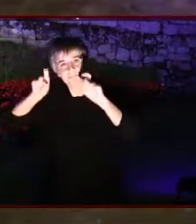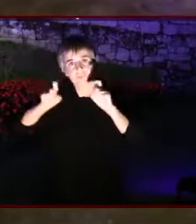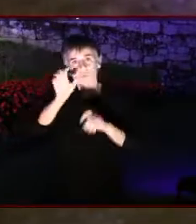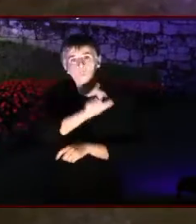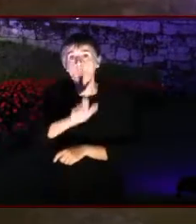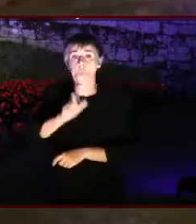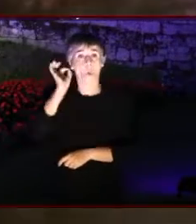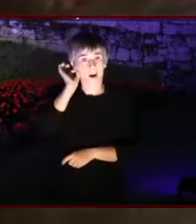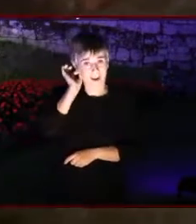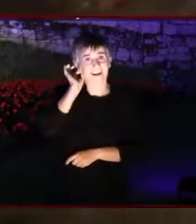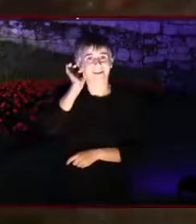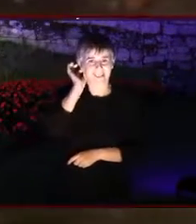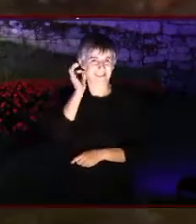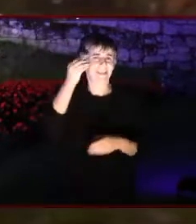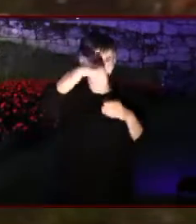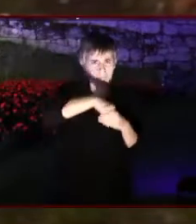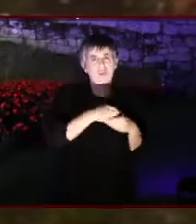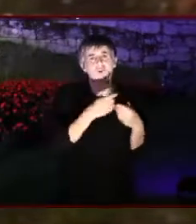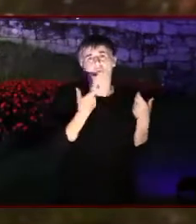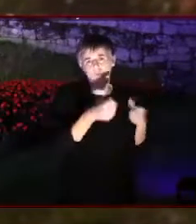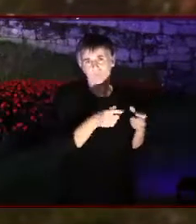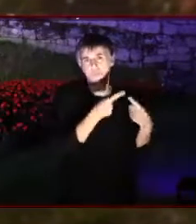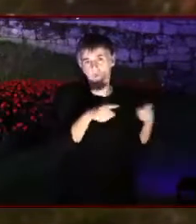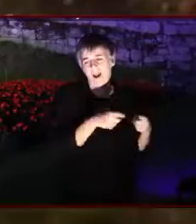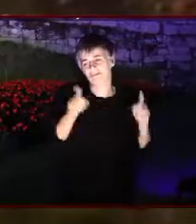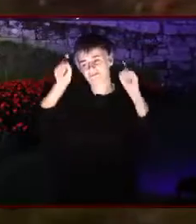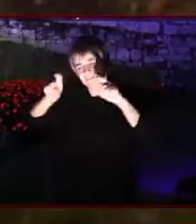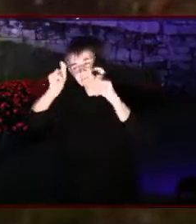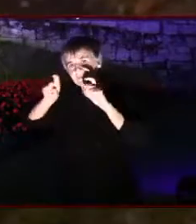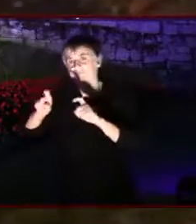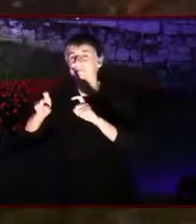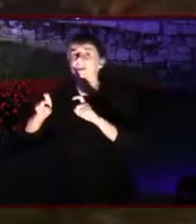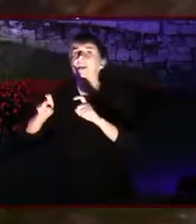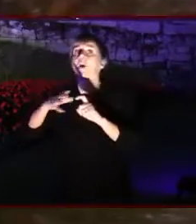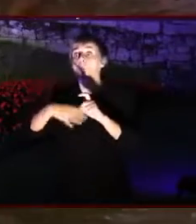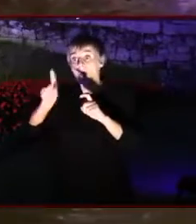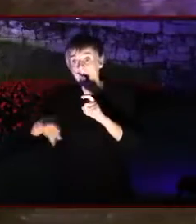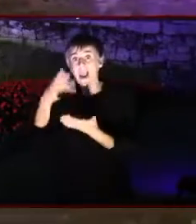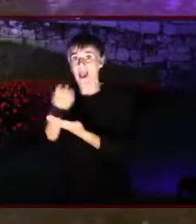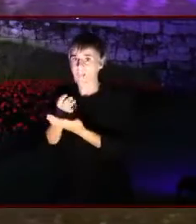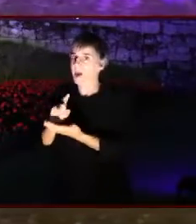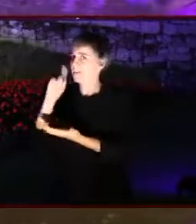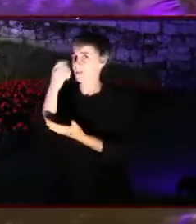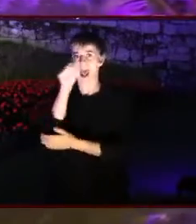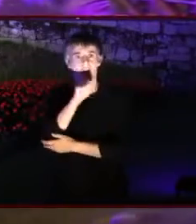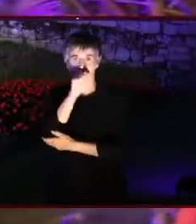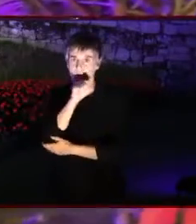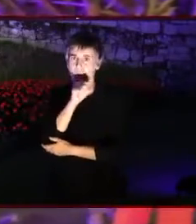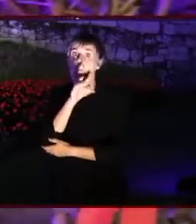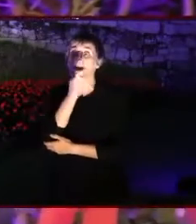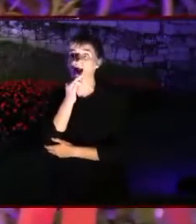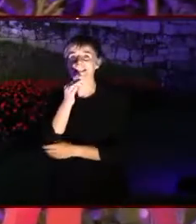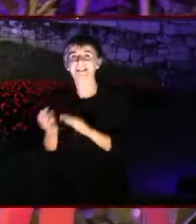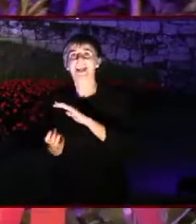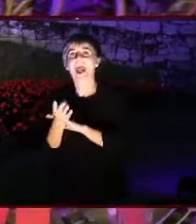musical. Gravar tamén, pois, a súa primeira canción nun estudo profesional e, ademais, facer un videoclip para